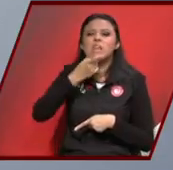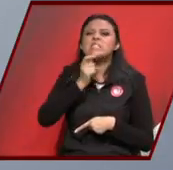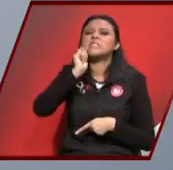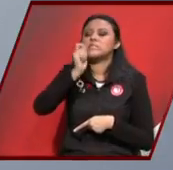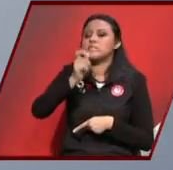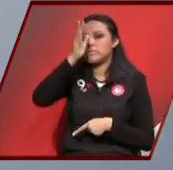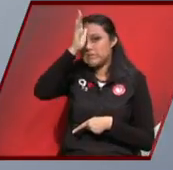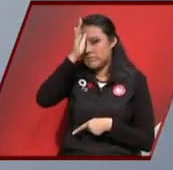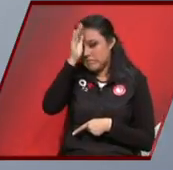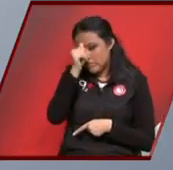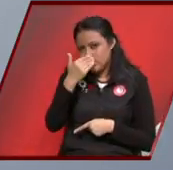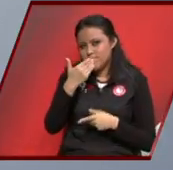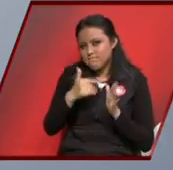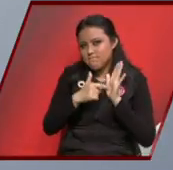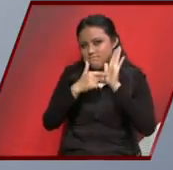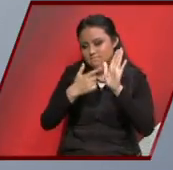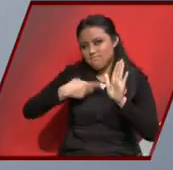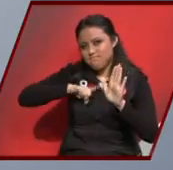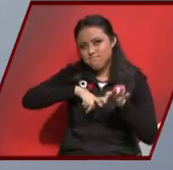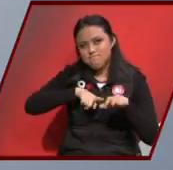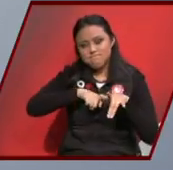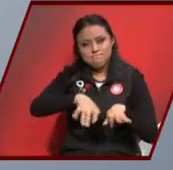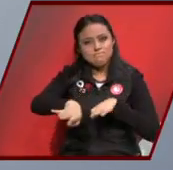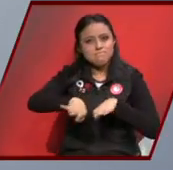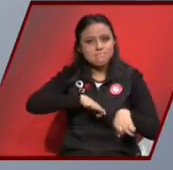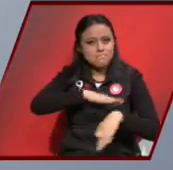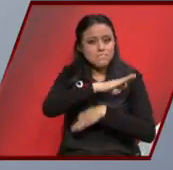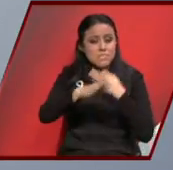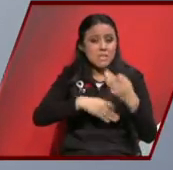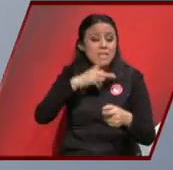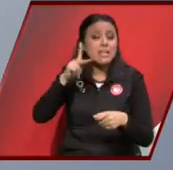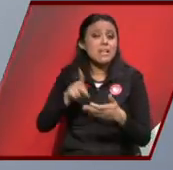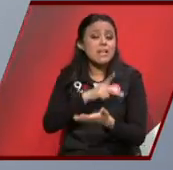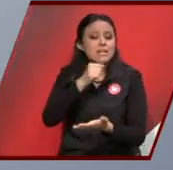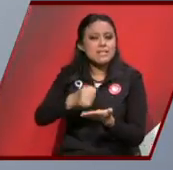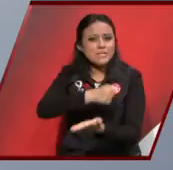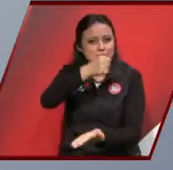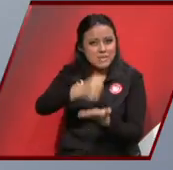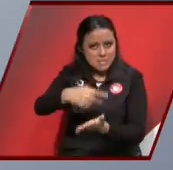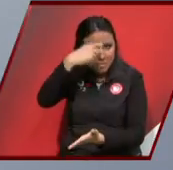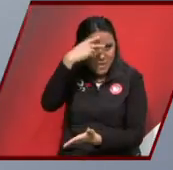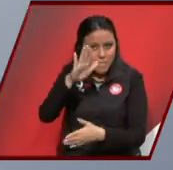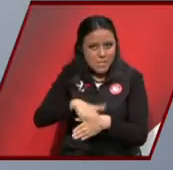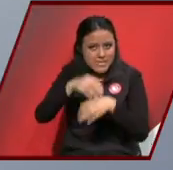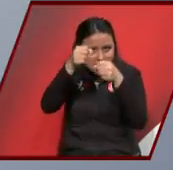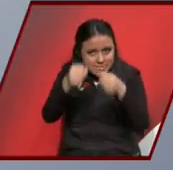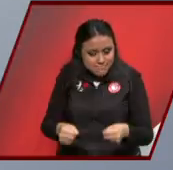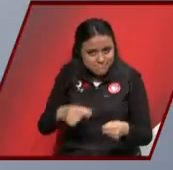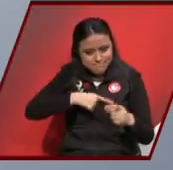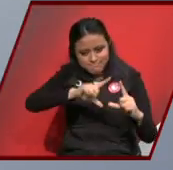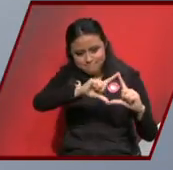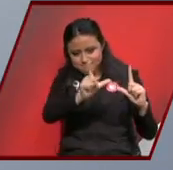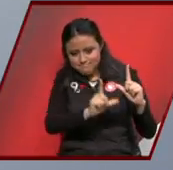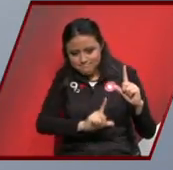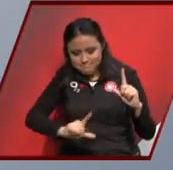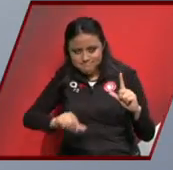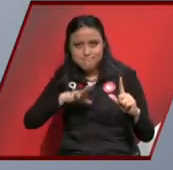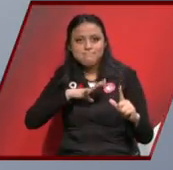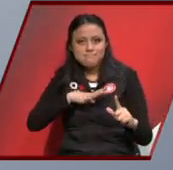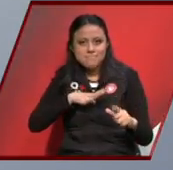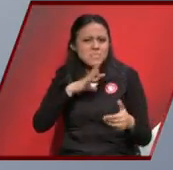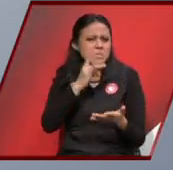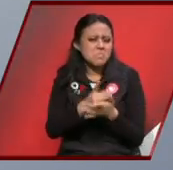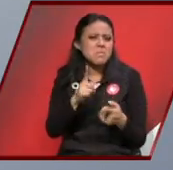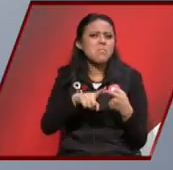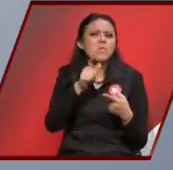claro mi compromiso. Yo tengo que trabajar y voy a trabajar para volver a ser de la Ciudad de México la más segura de todo el país. Eso pasa no solo